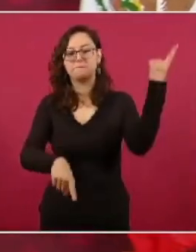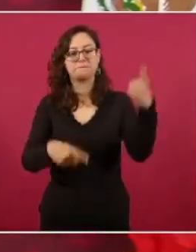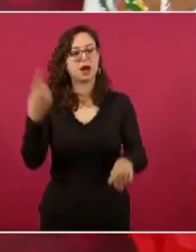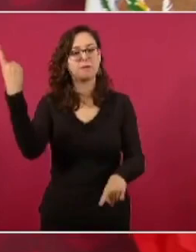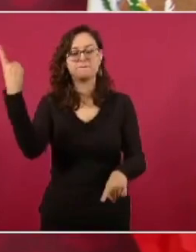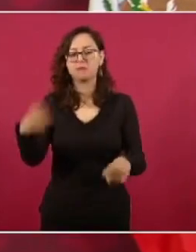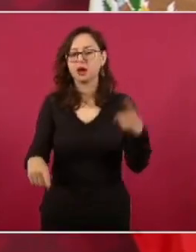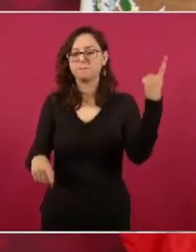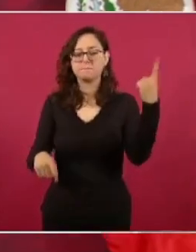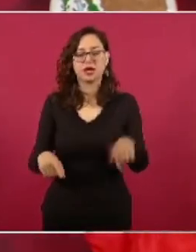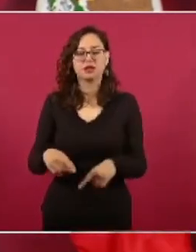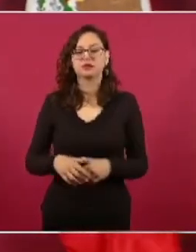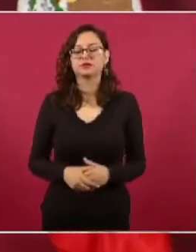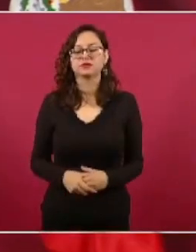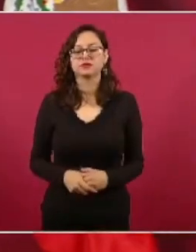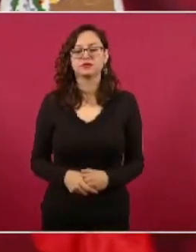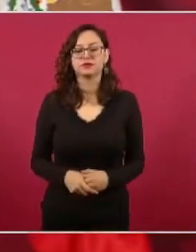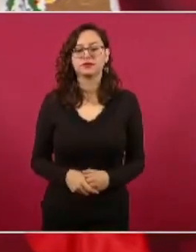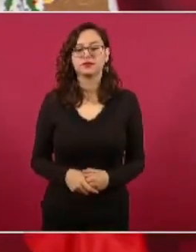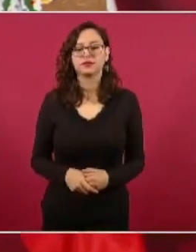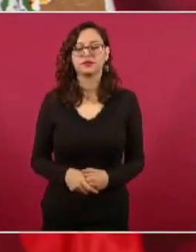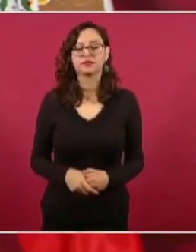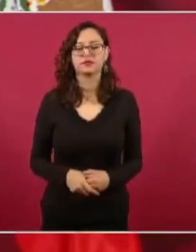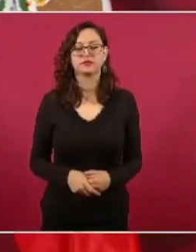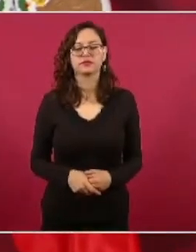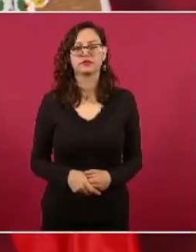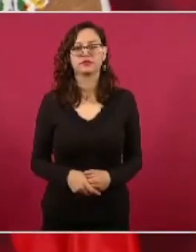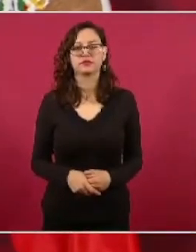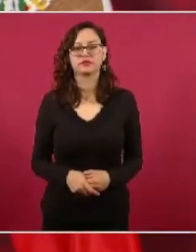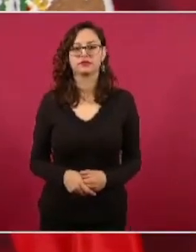Ese mecanismo de que el presidente